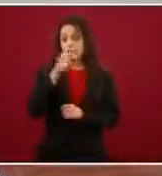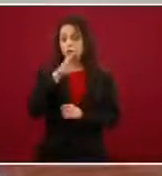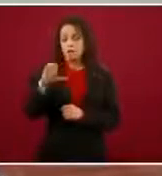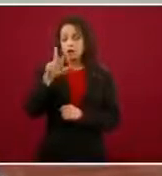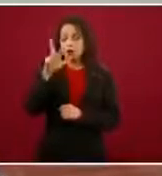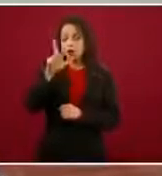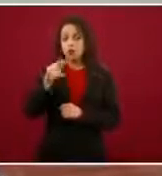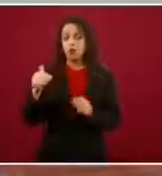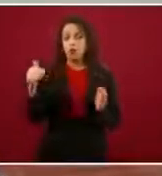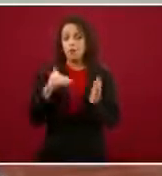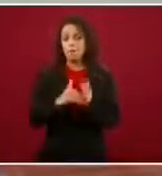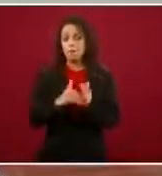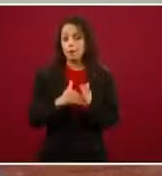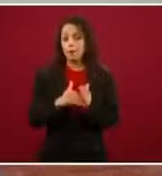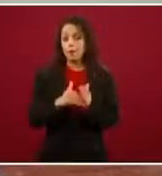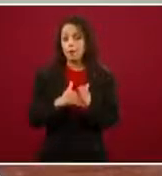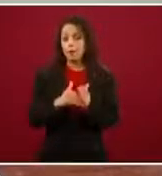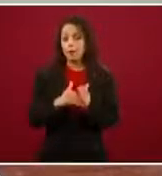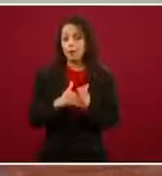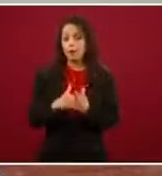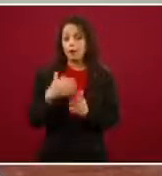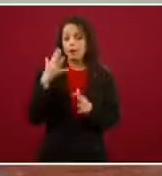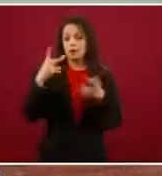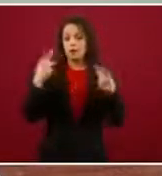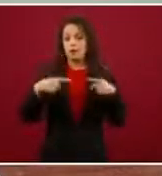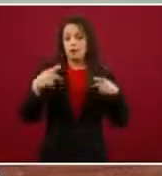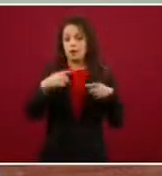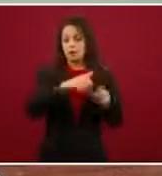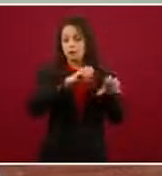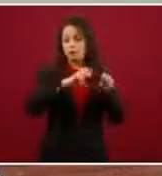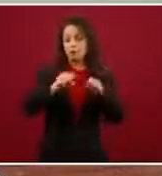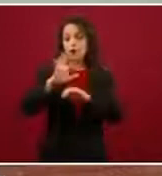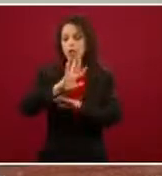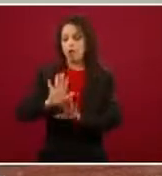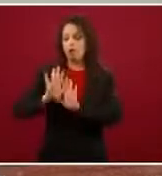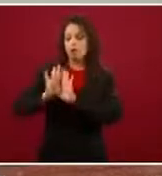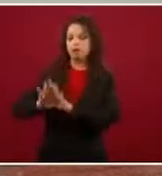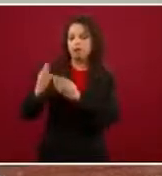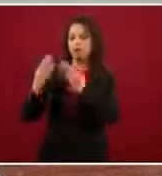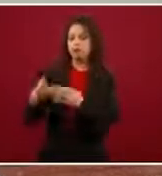52.618.000 a los 5 integrantes del grupo delictivo, más